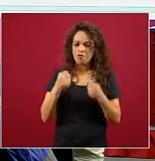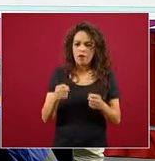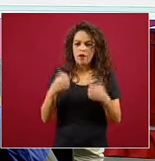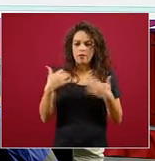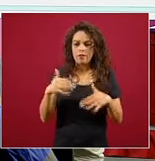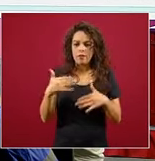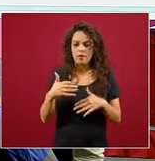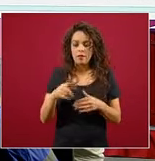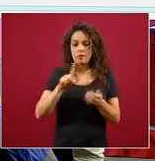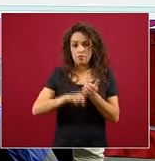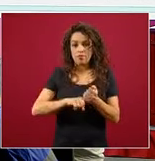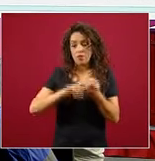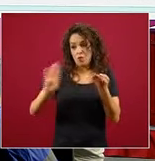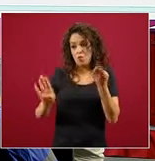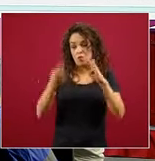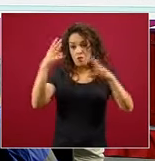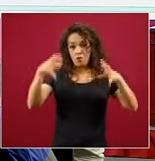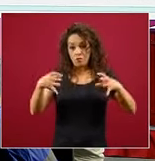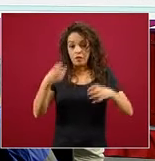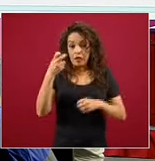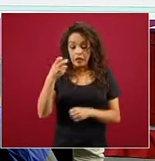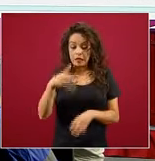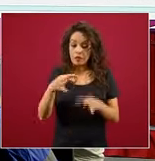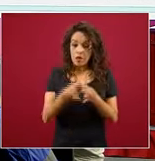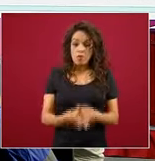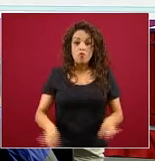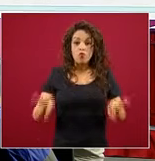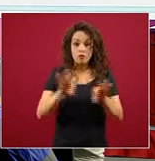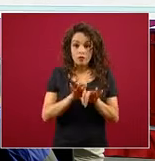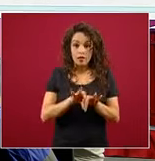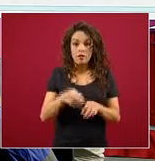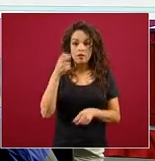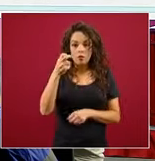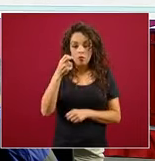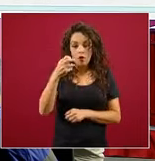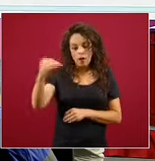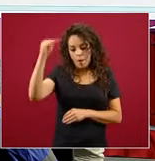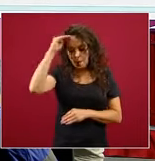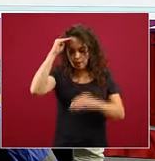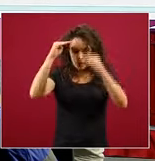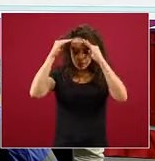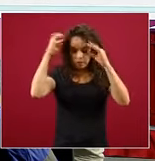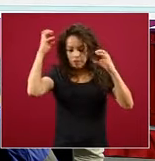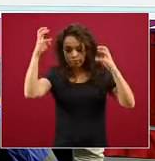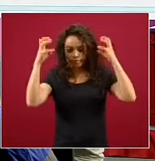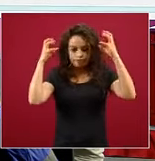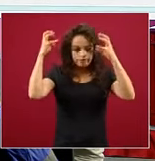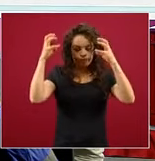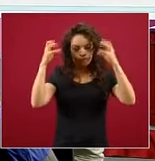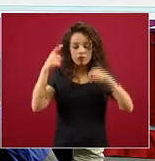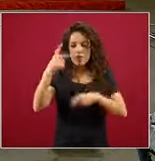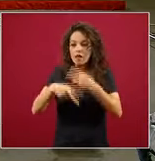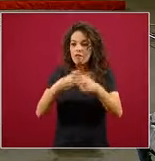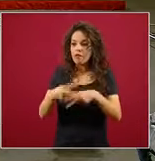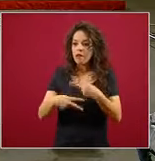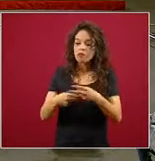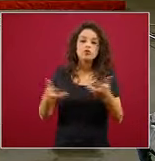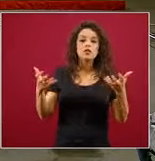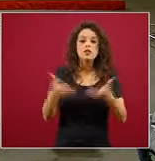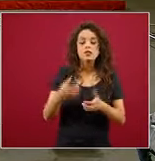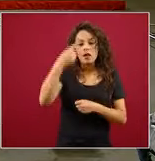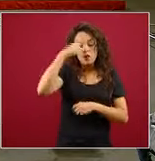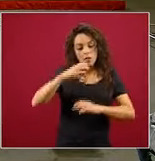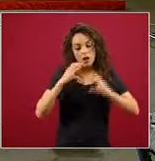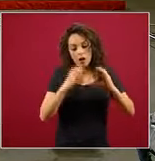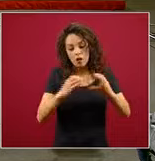tal punto importancia que se está reconsiderando qué hacer con los sistemas de cuidados de las